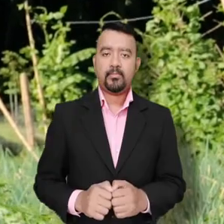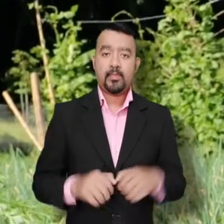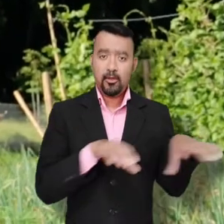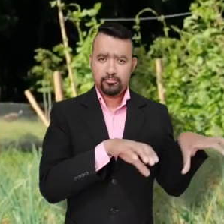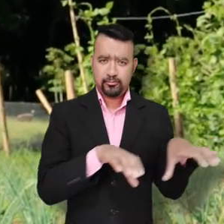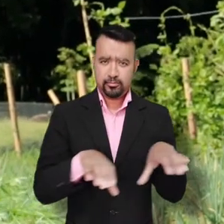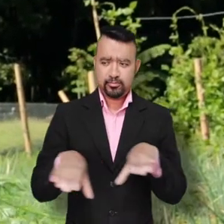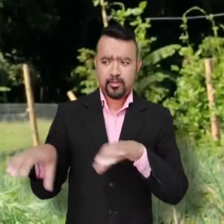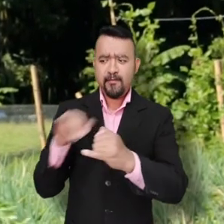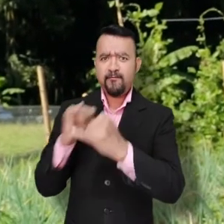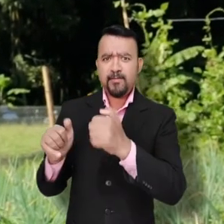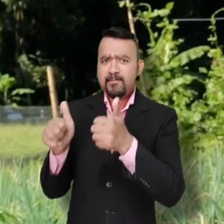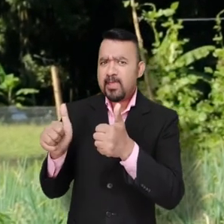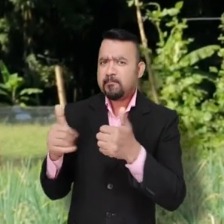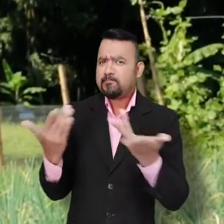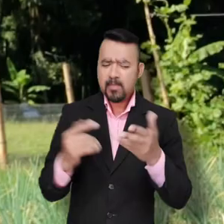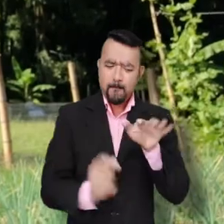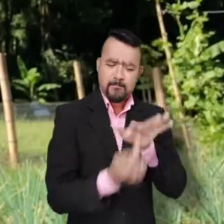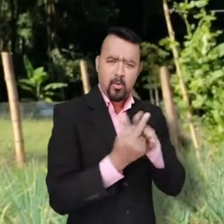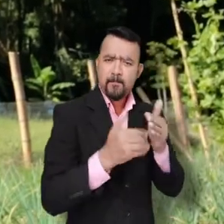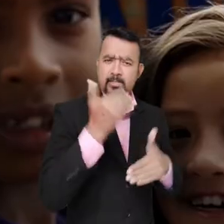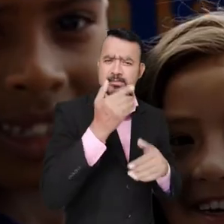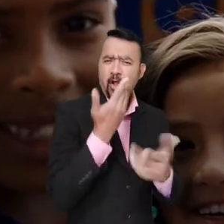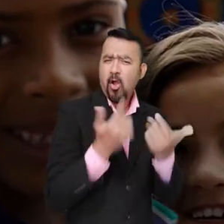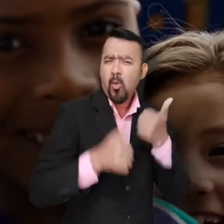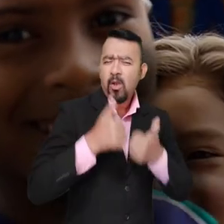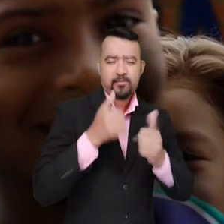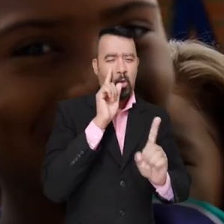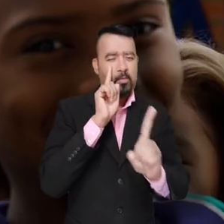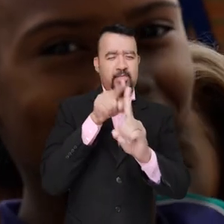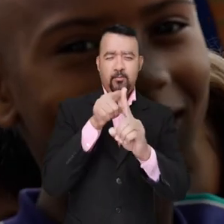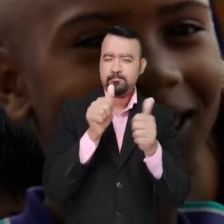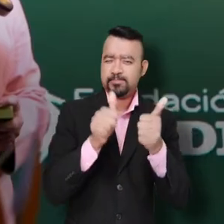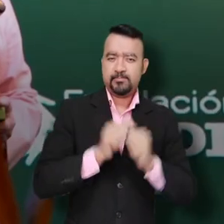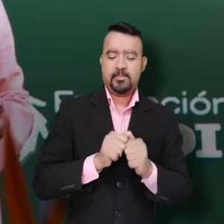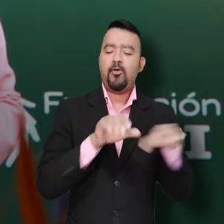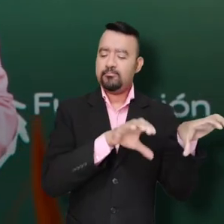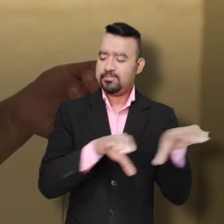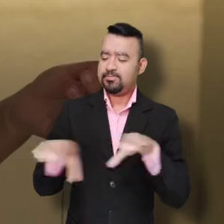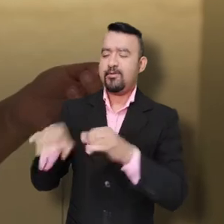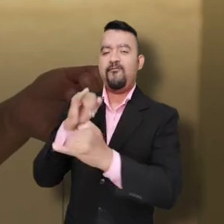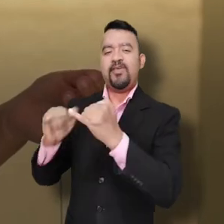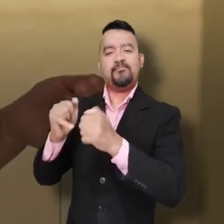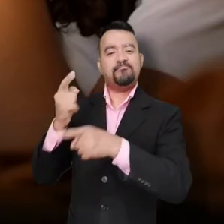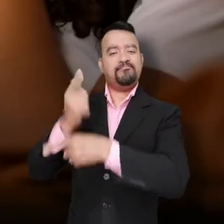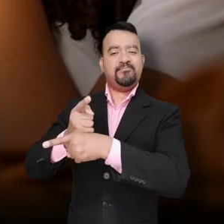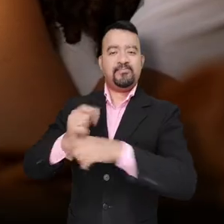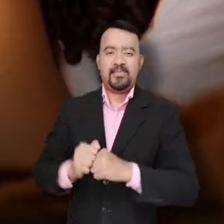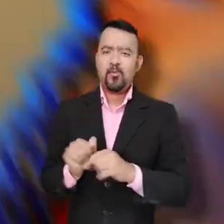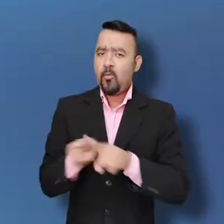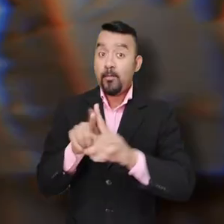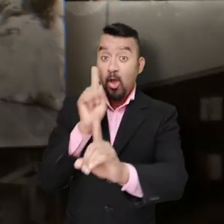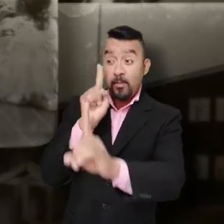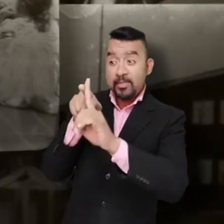Toda gran historia comienza con un gran propósito. Los propósitos nos mueven, nos unen, nos inspiran y nos